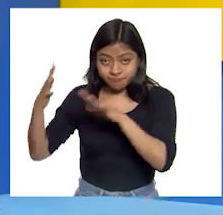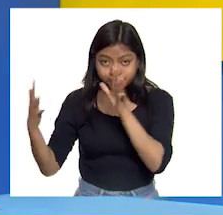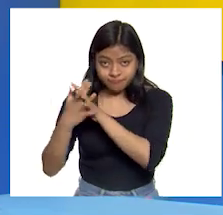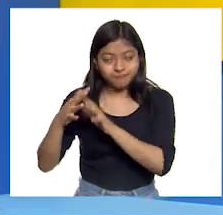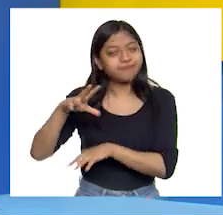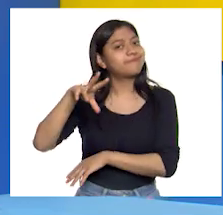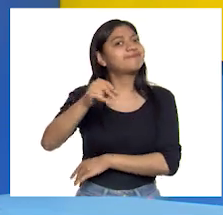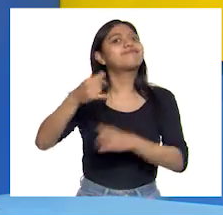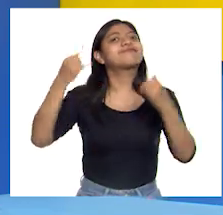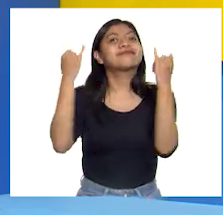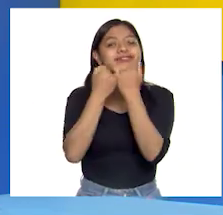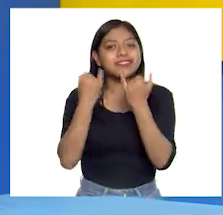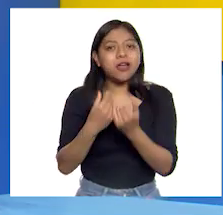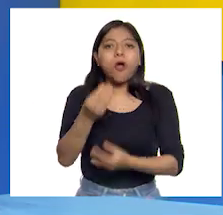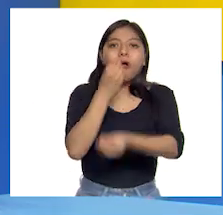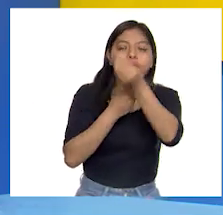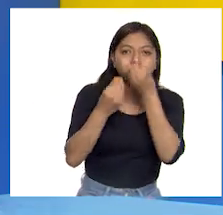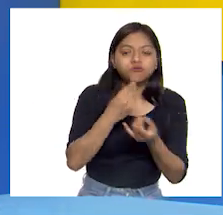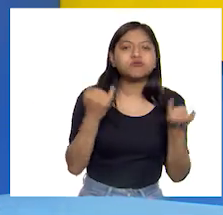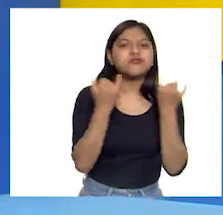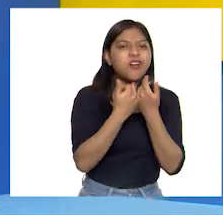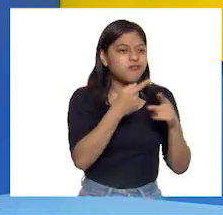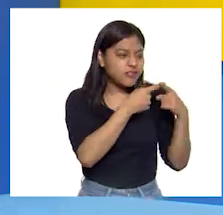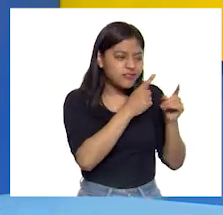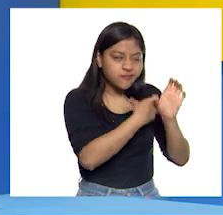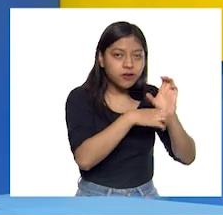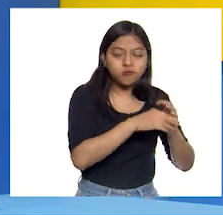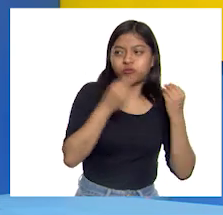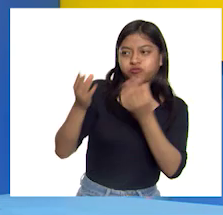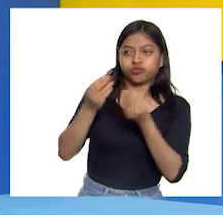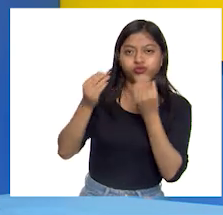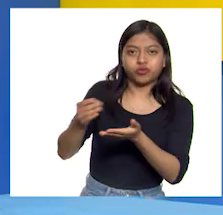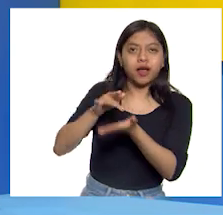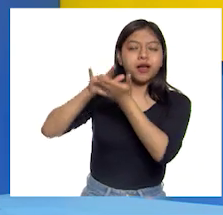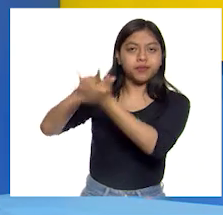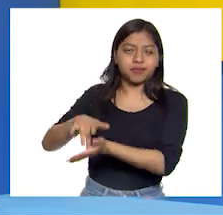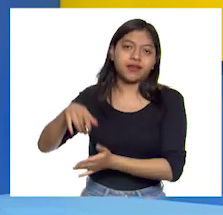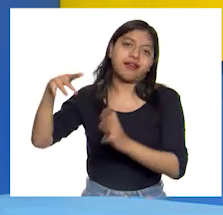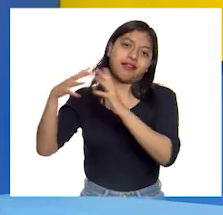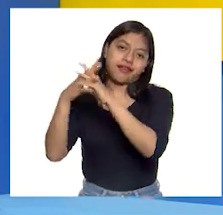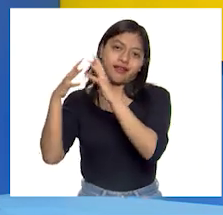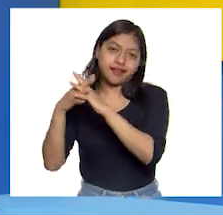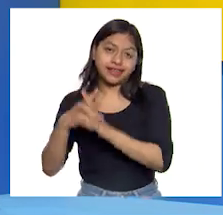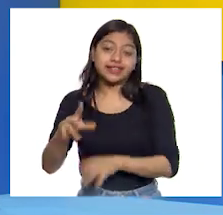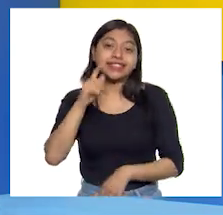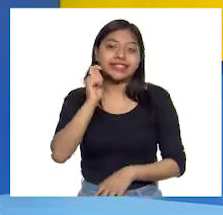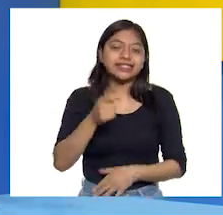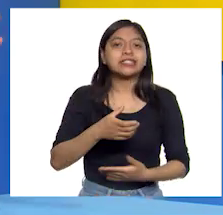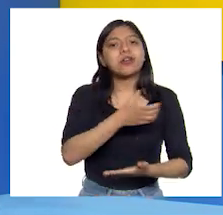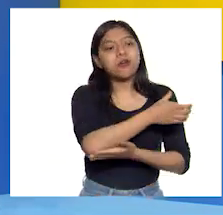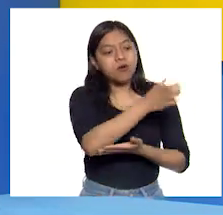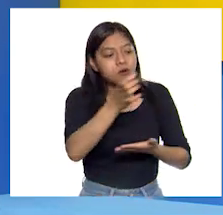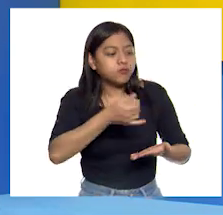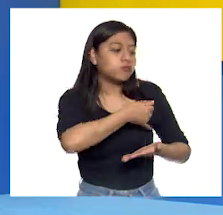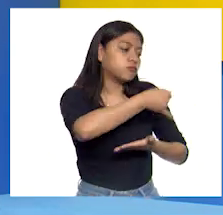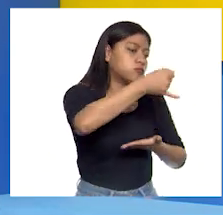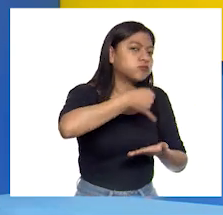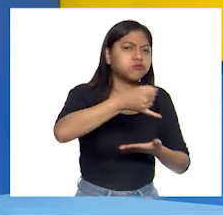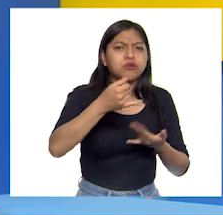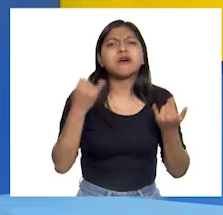además abasteció de alimentos y materias primas a los países aliados y así colaboró con mano de obra para cultivar los campos